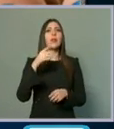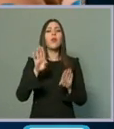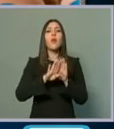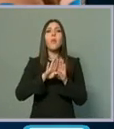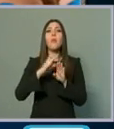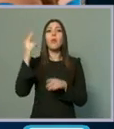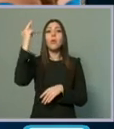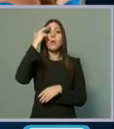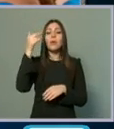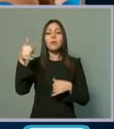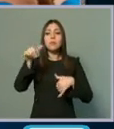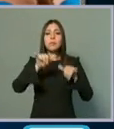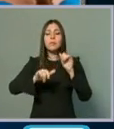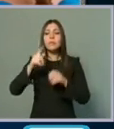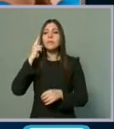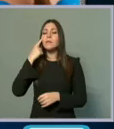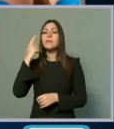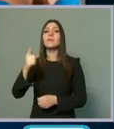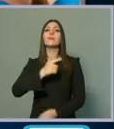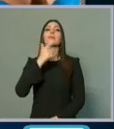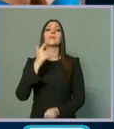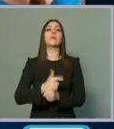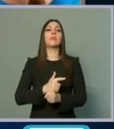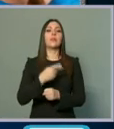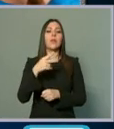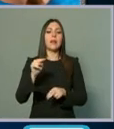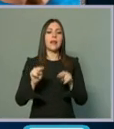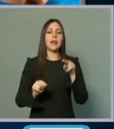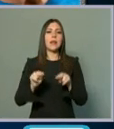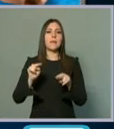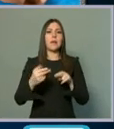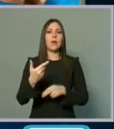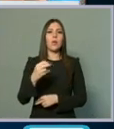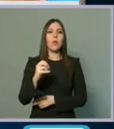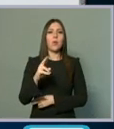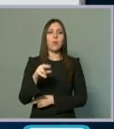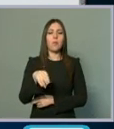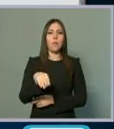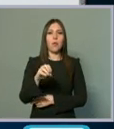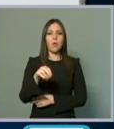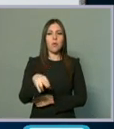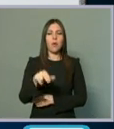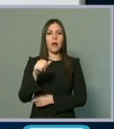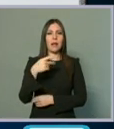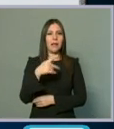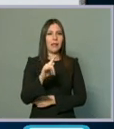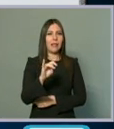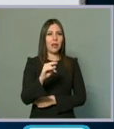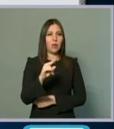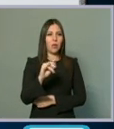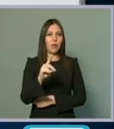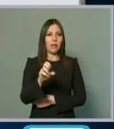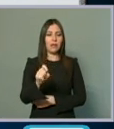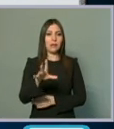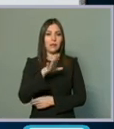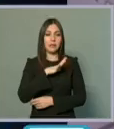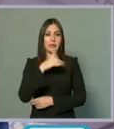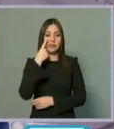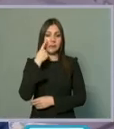laboratorio general y de pronto encontramos que los niveles de hormona, sobre todo la estimulante de tiroides que se produce en la